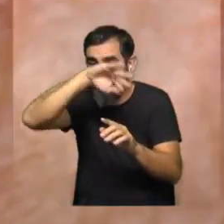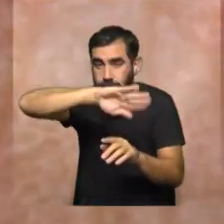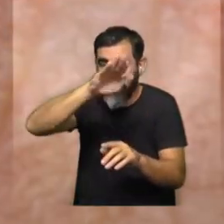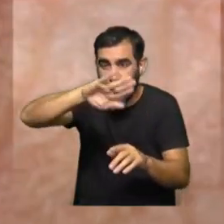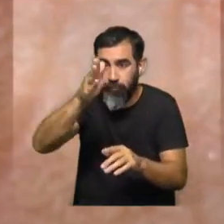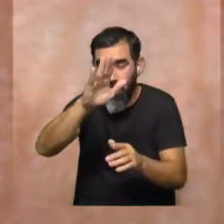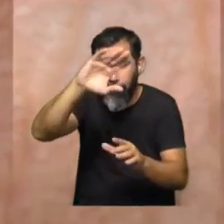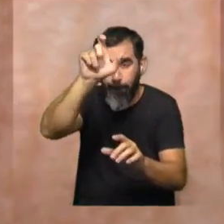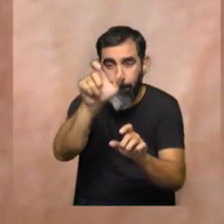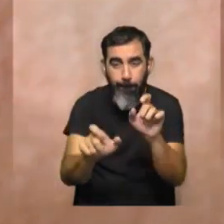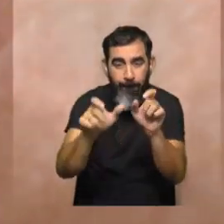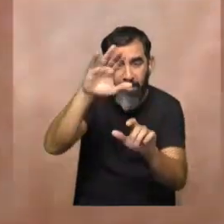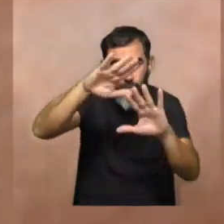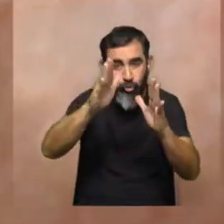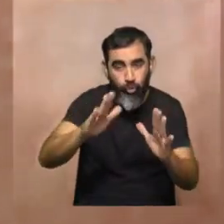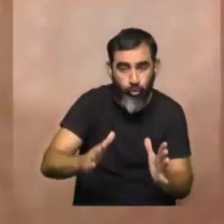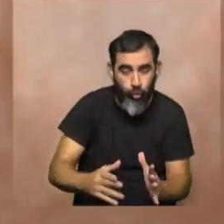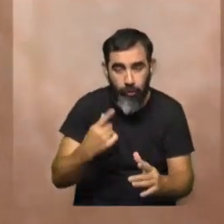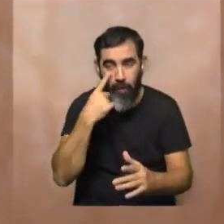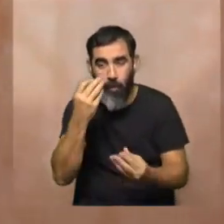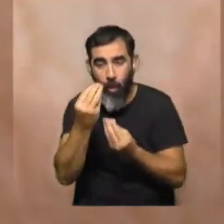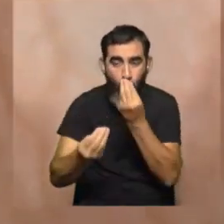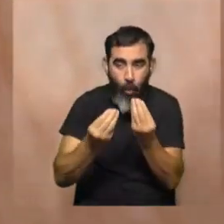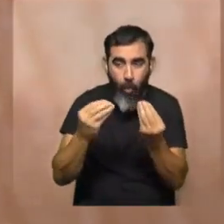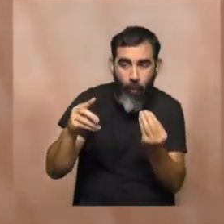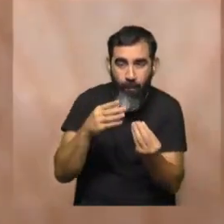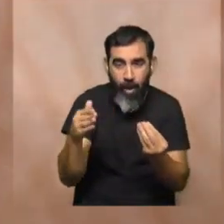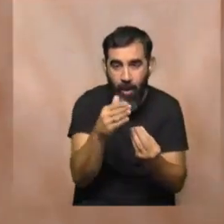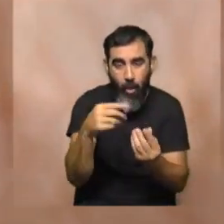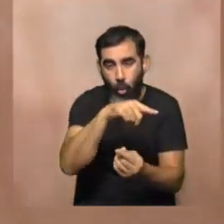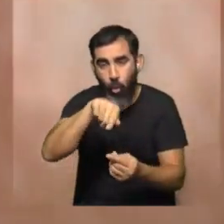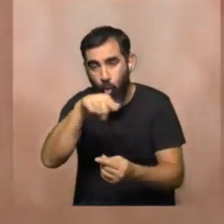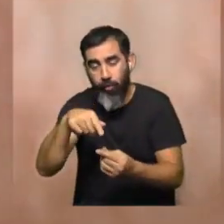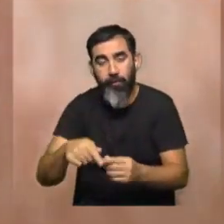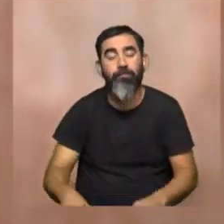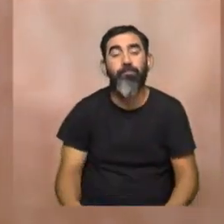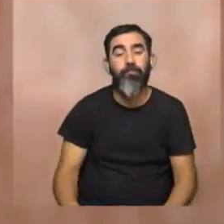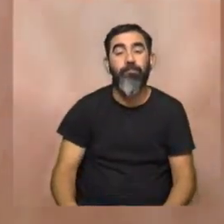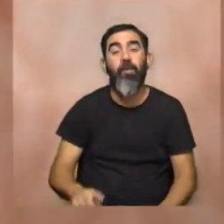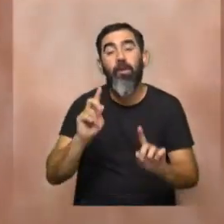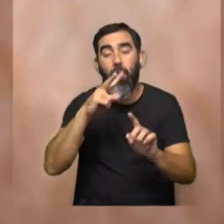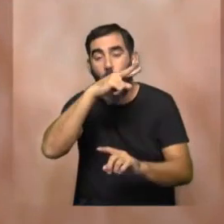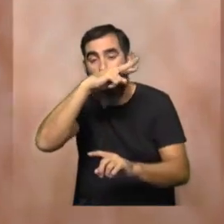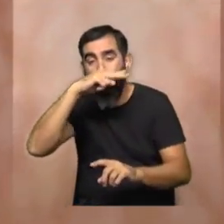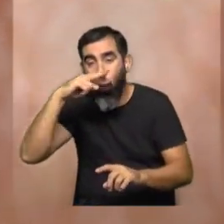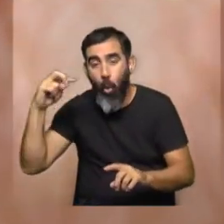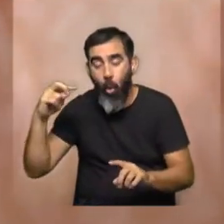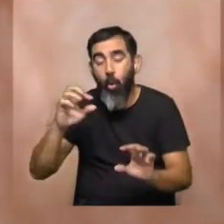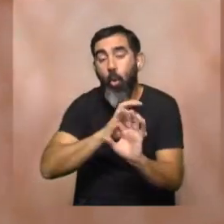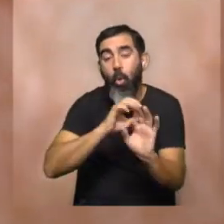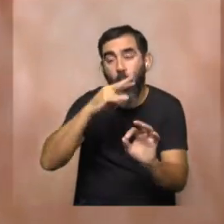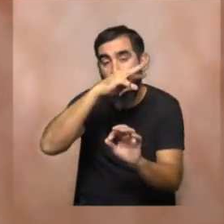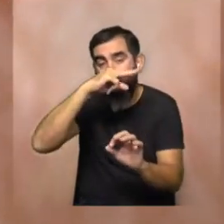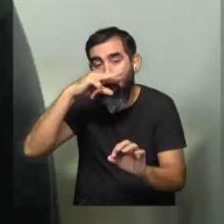persona y empezar ahí a ver para dónde se dirige. Y después olfato o el